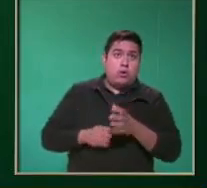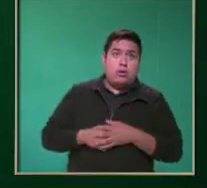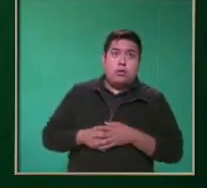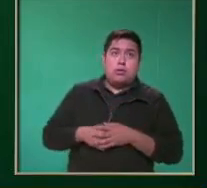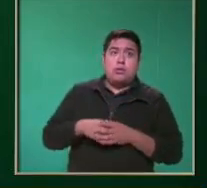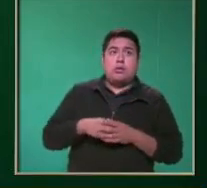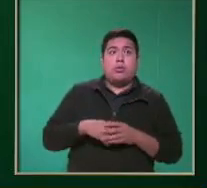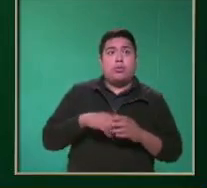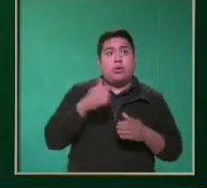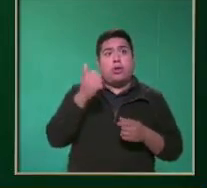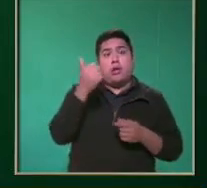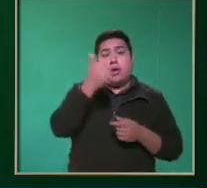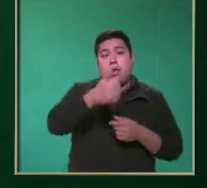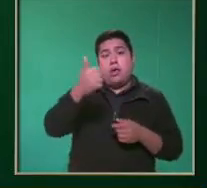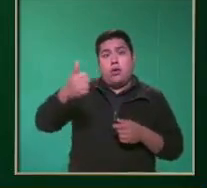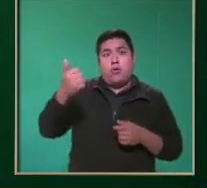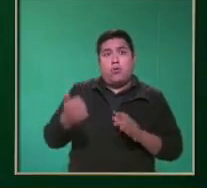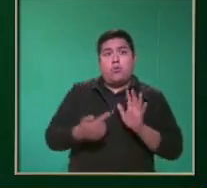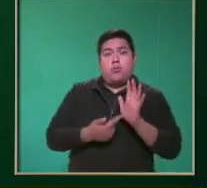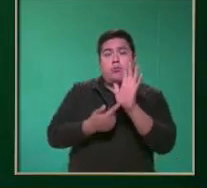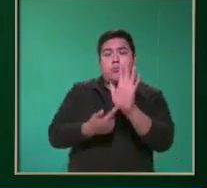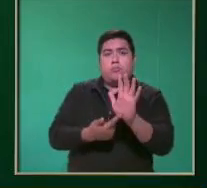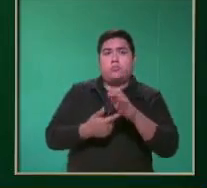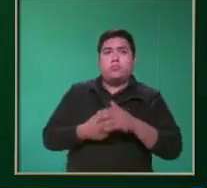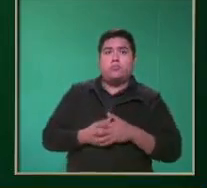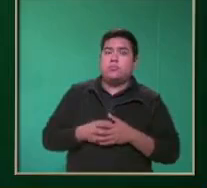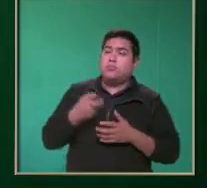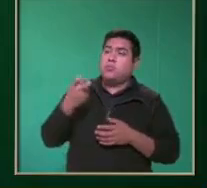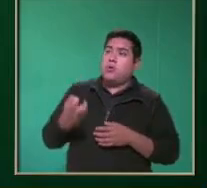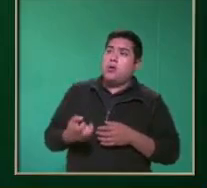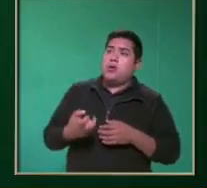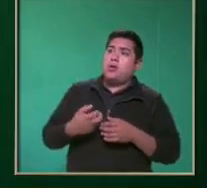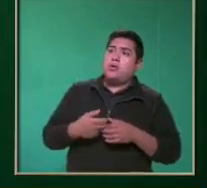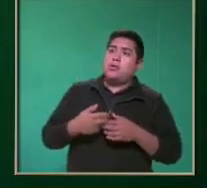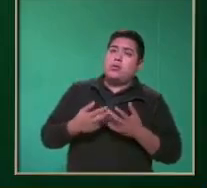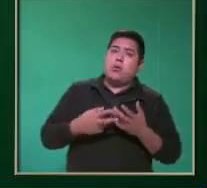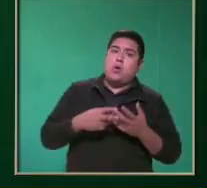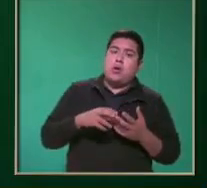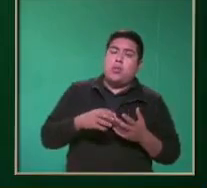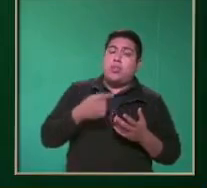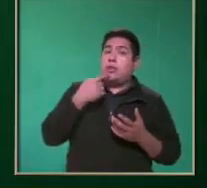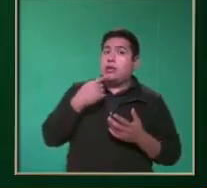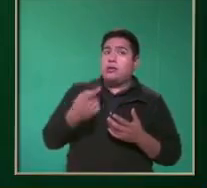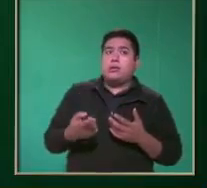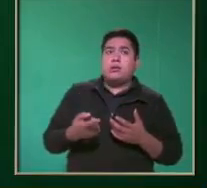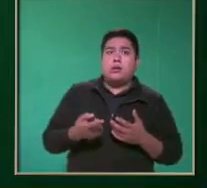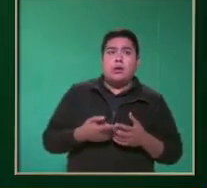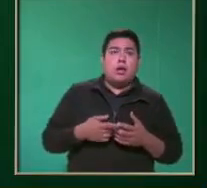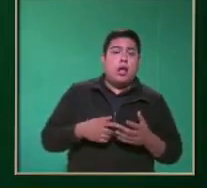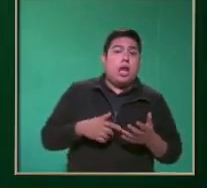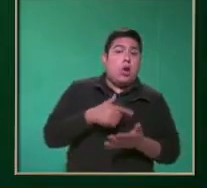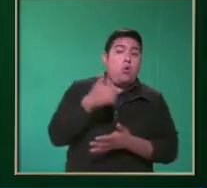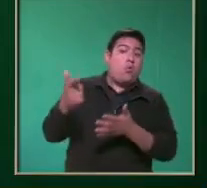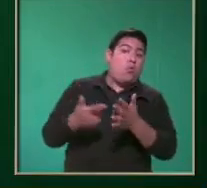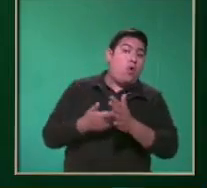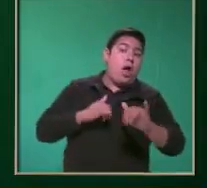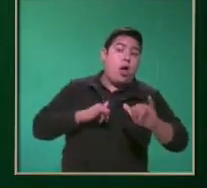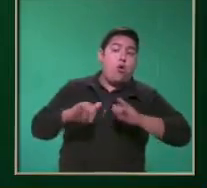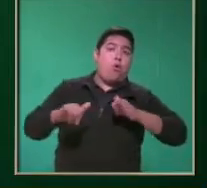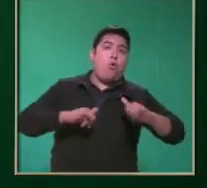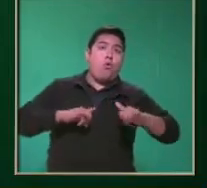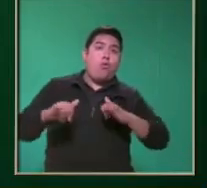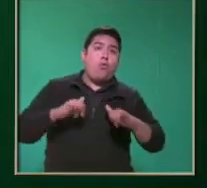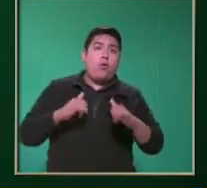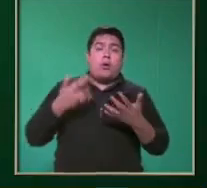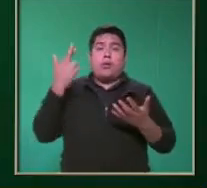cada una de esas regiones naturales. Por eso decía el narrador, la posición geográfica al momento de